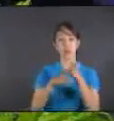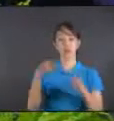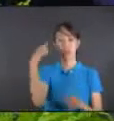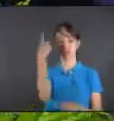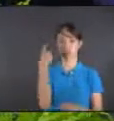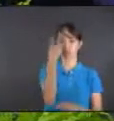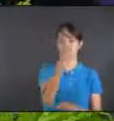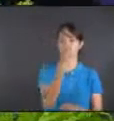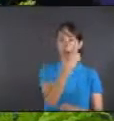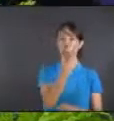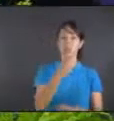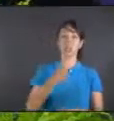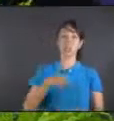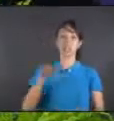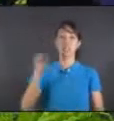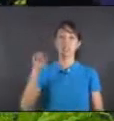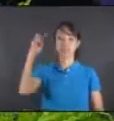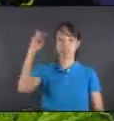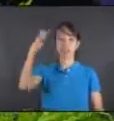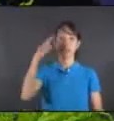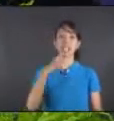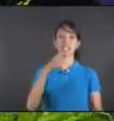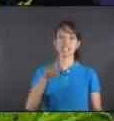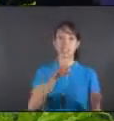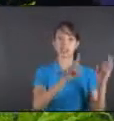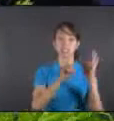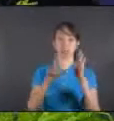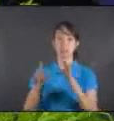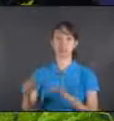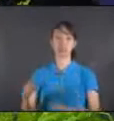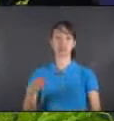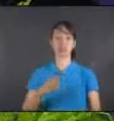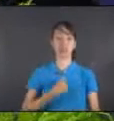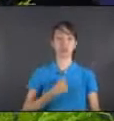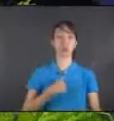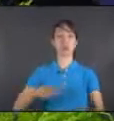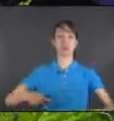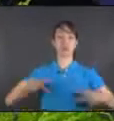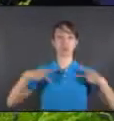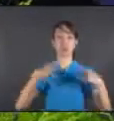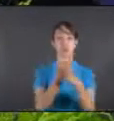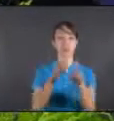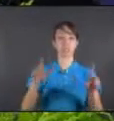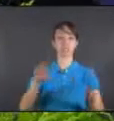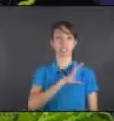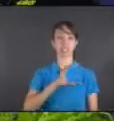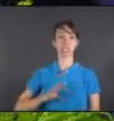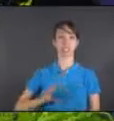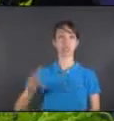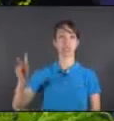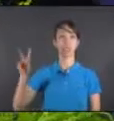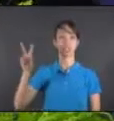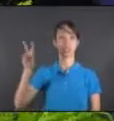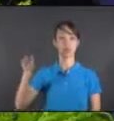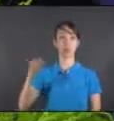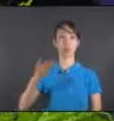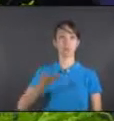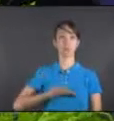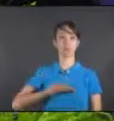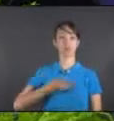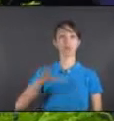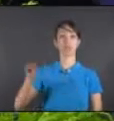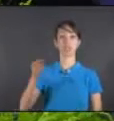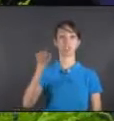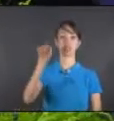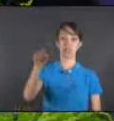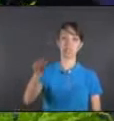tan insigne apóstol, pero me identifiqué con él y también siempre tuvo problemas con sus ojos, ¿verdad? Él le